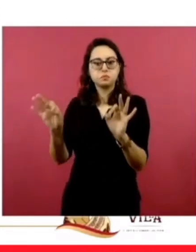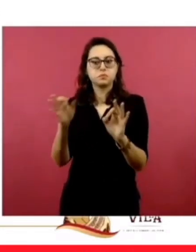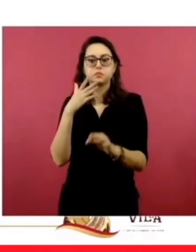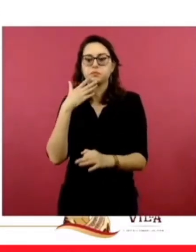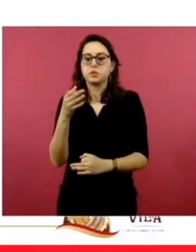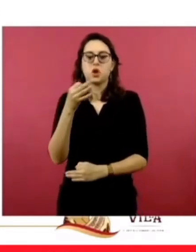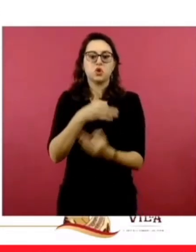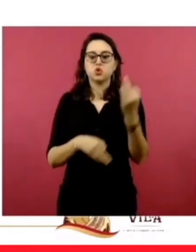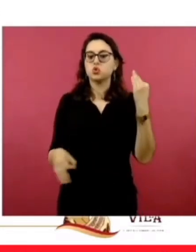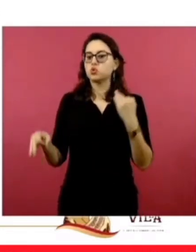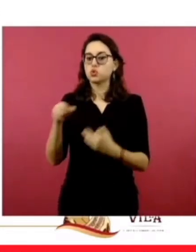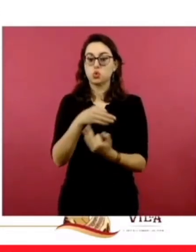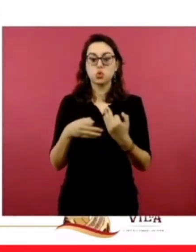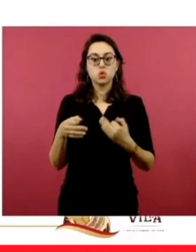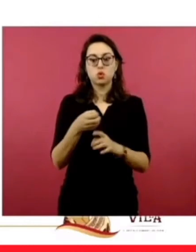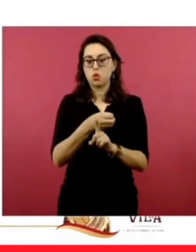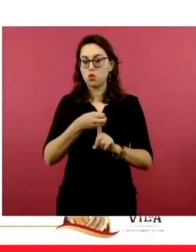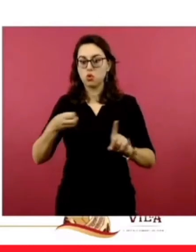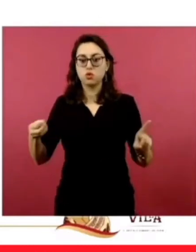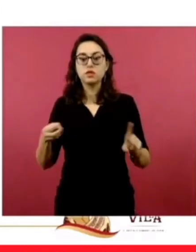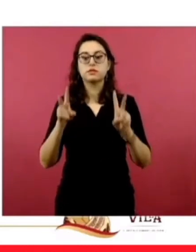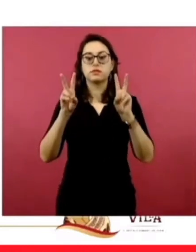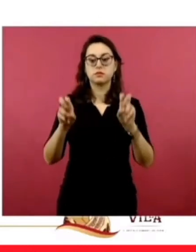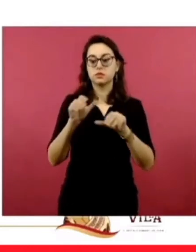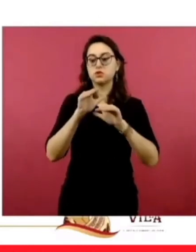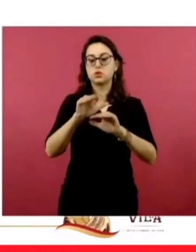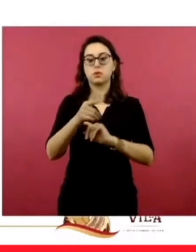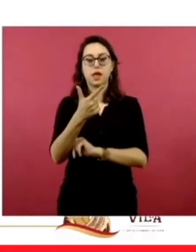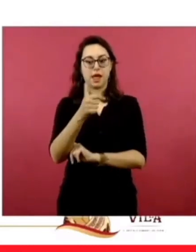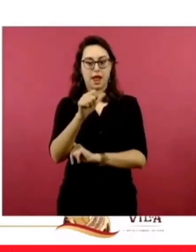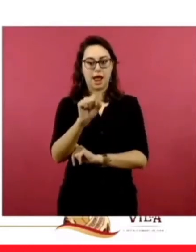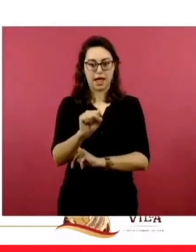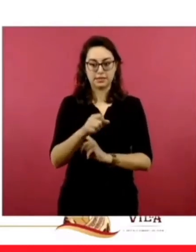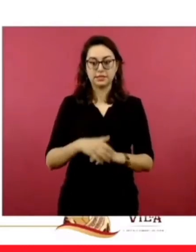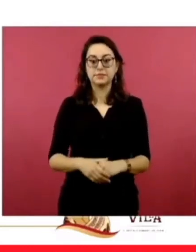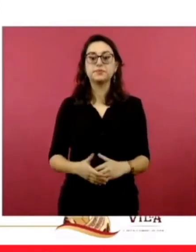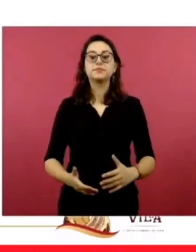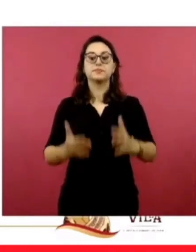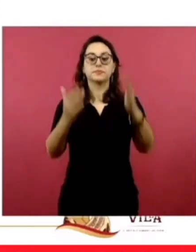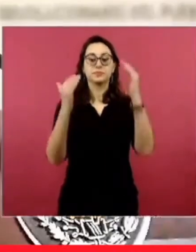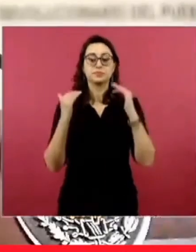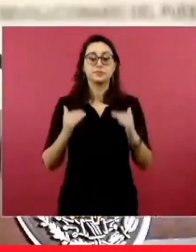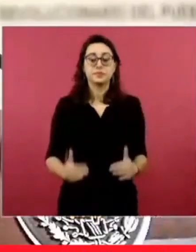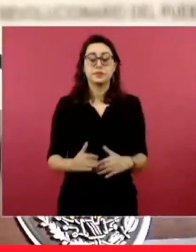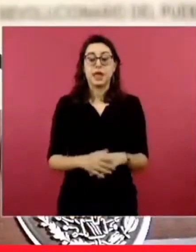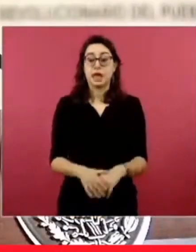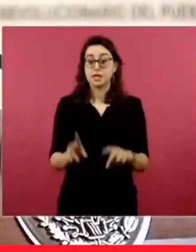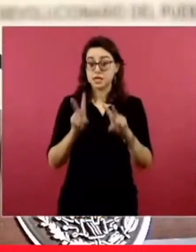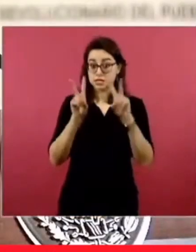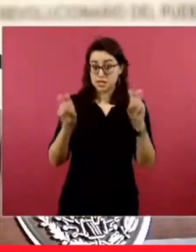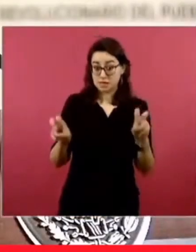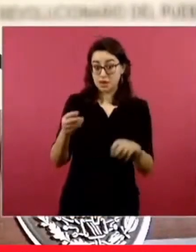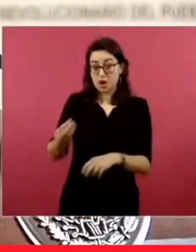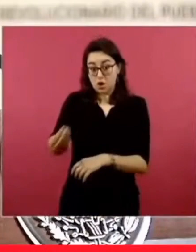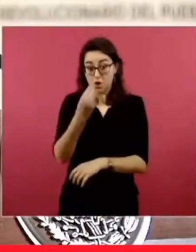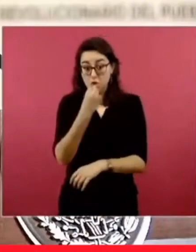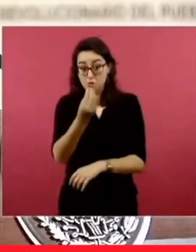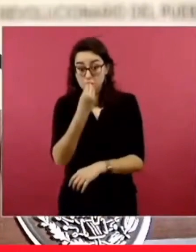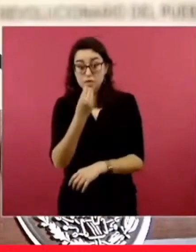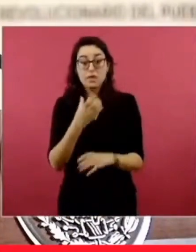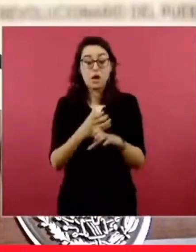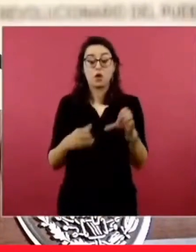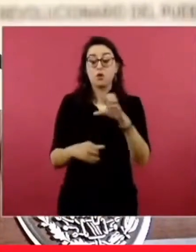todo funcionando en orden en el caso del gas LP. Y vamos ahora a ver los 24 productos que más consumen